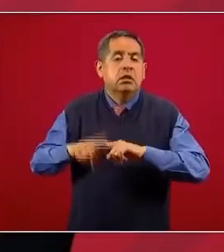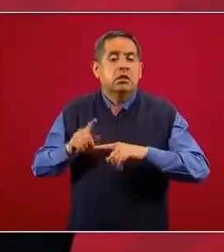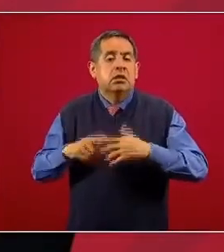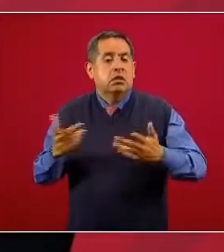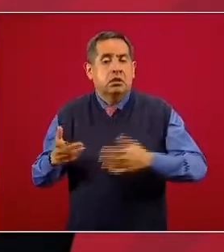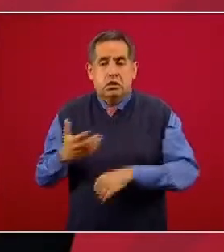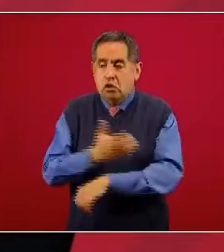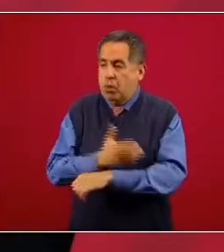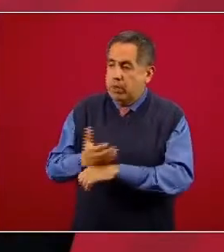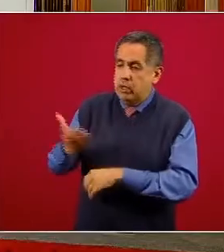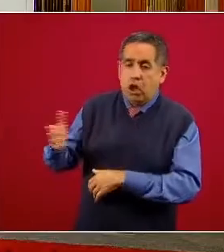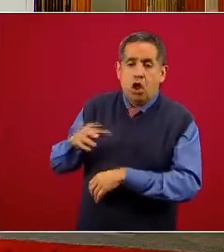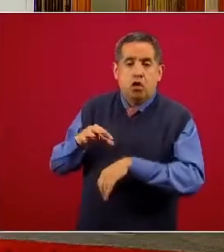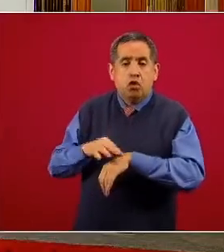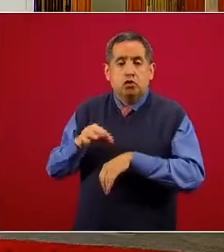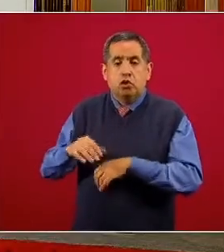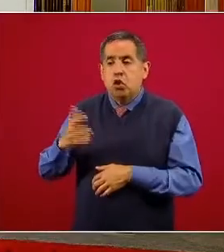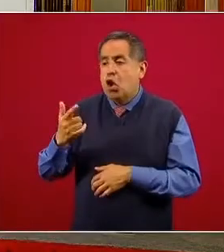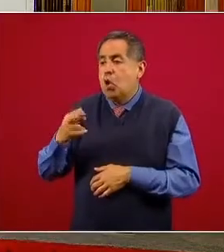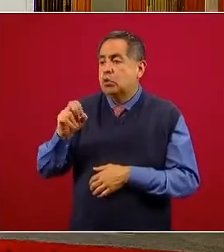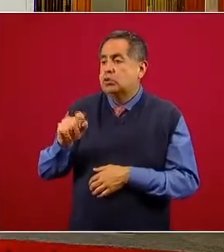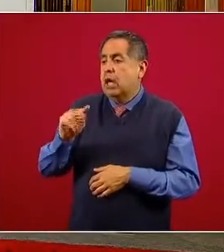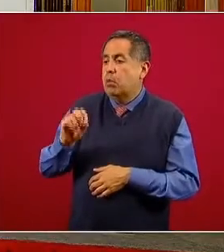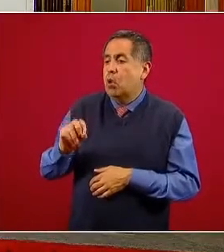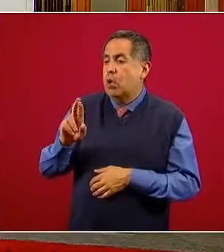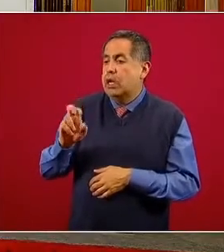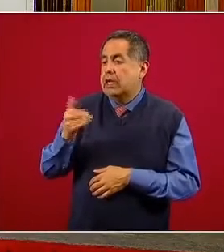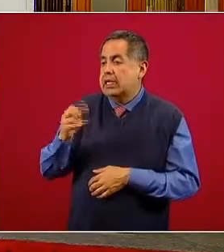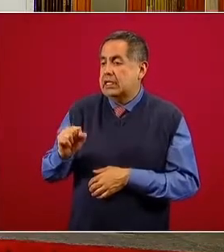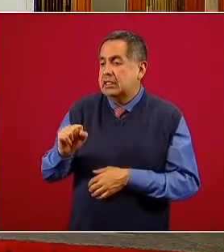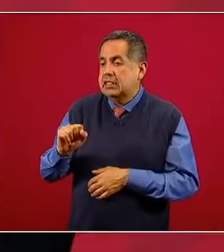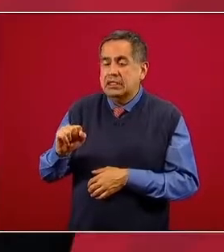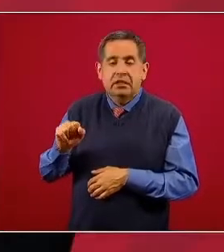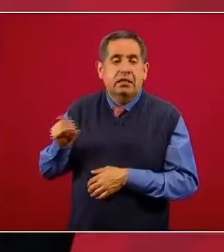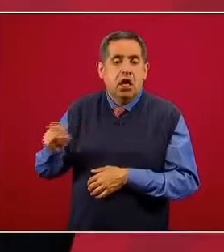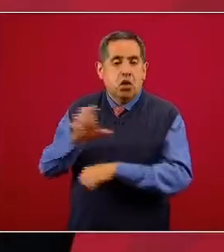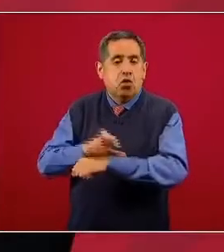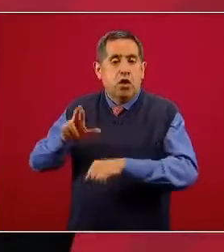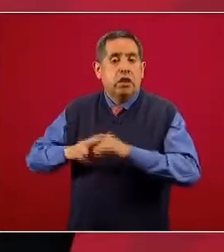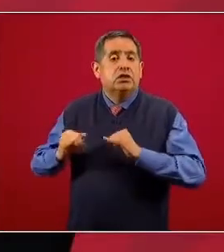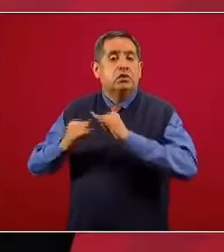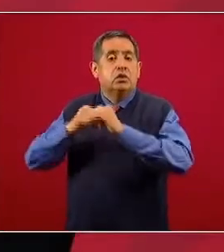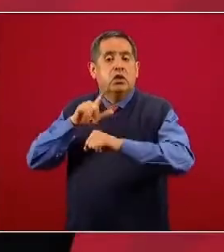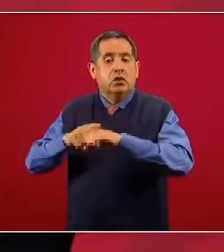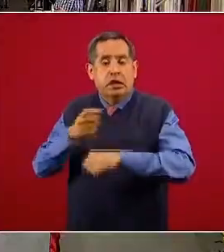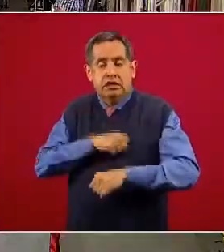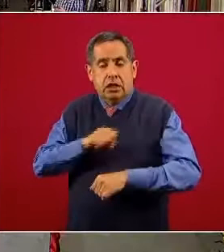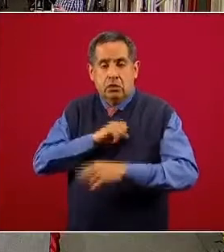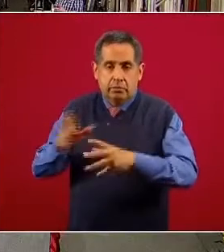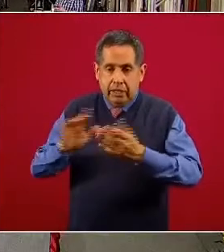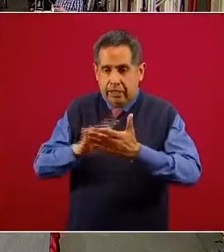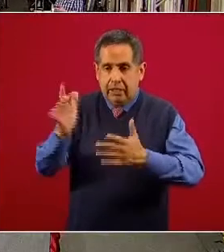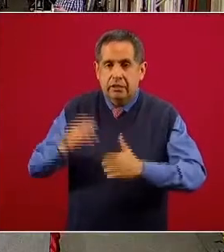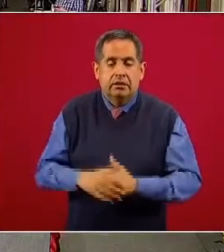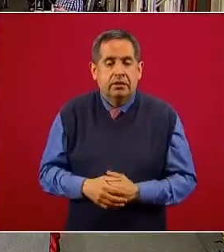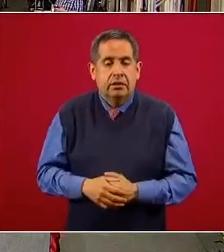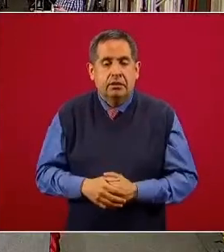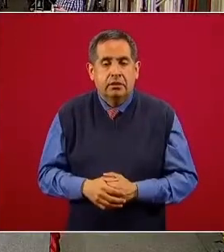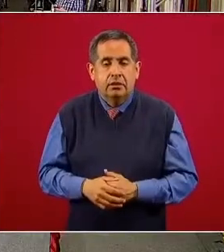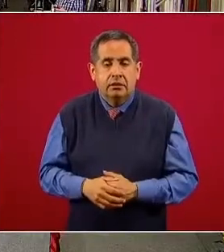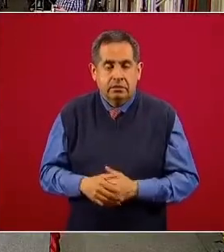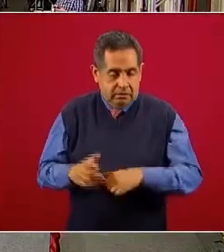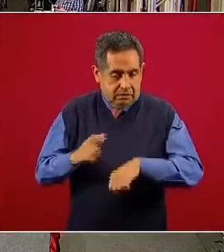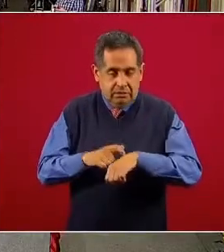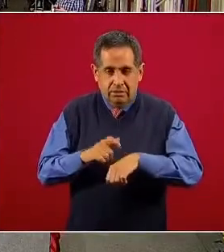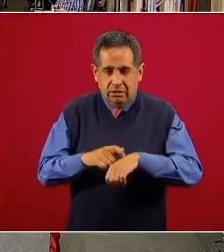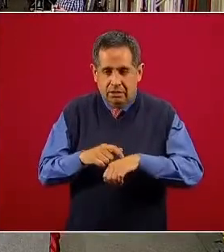querido compañero y amigo, el doctor Gustavo Reyes Terán, coordinador de los Institutos Nacionales de Salud. Gracias, Otilia. Creo